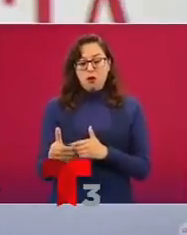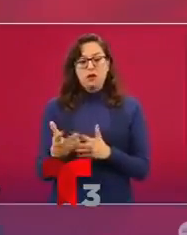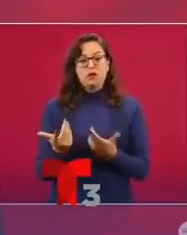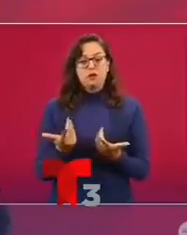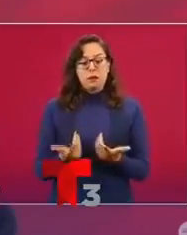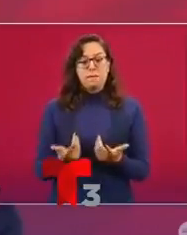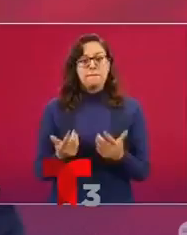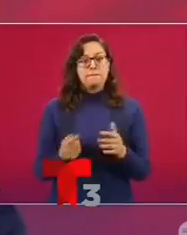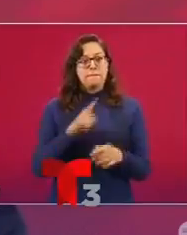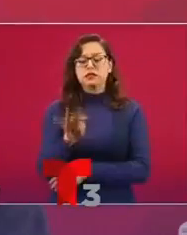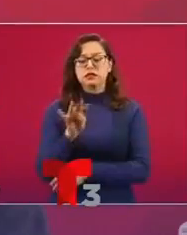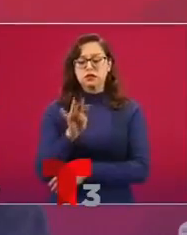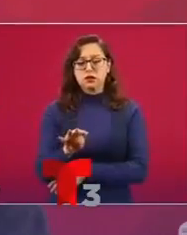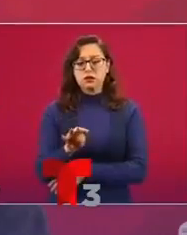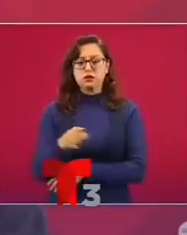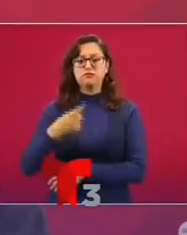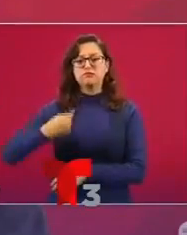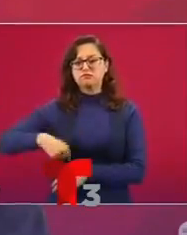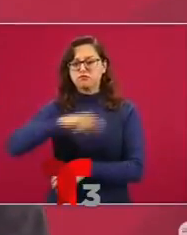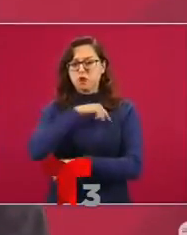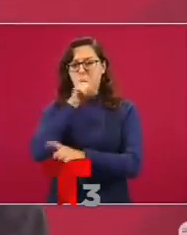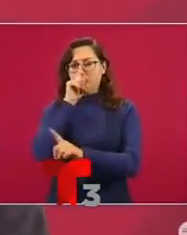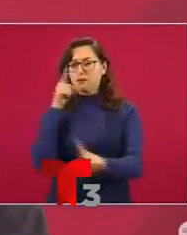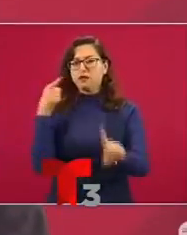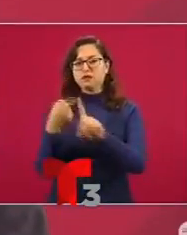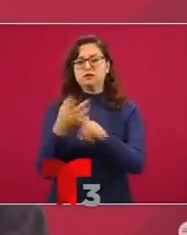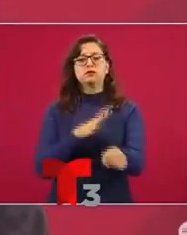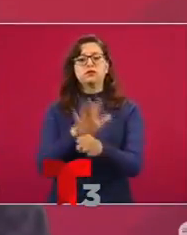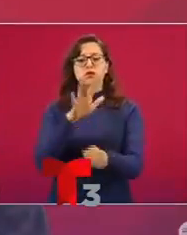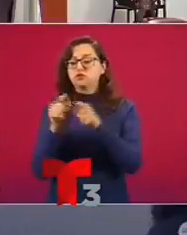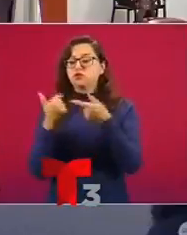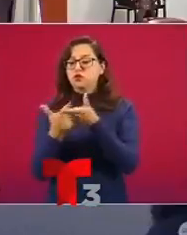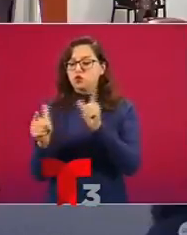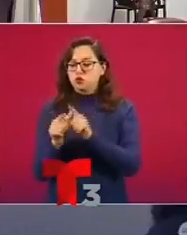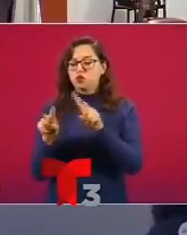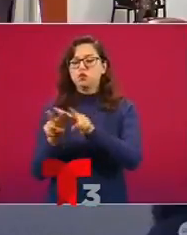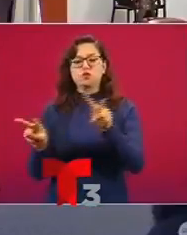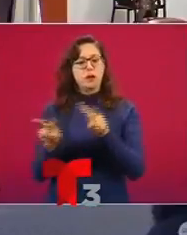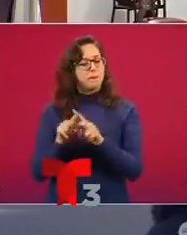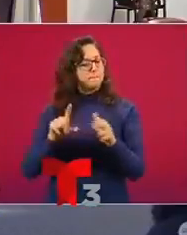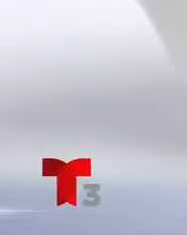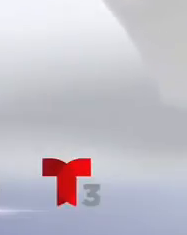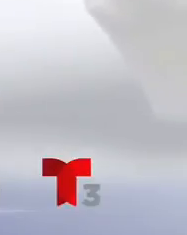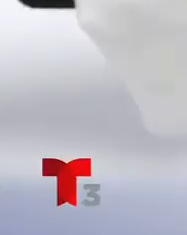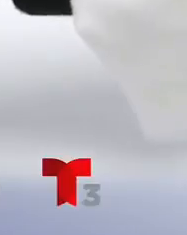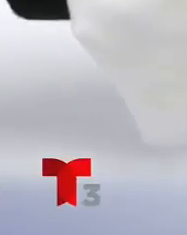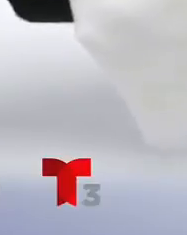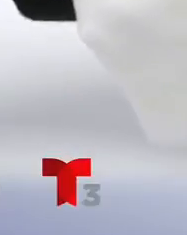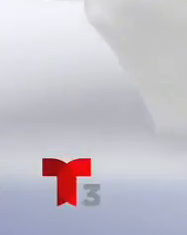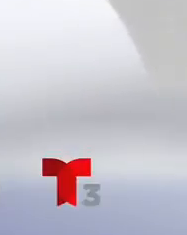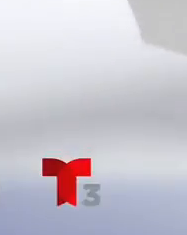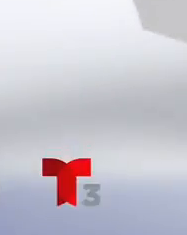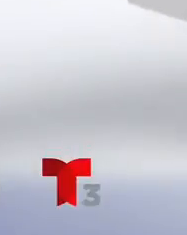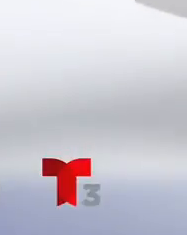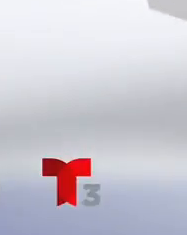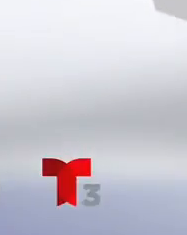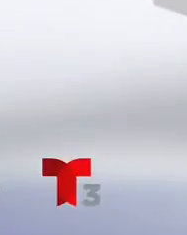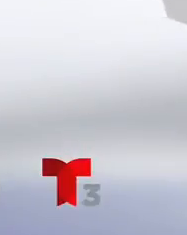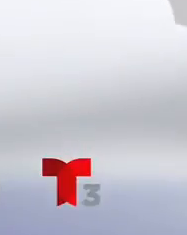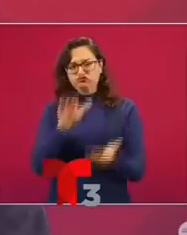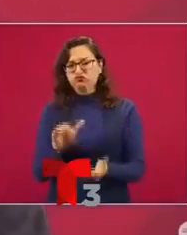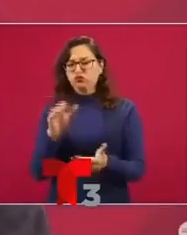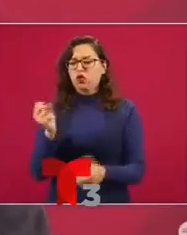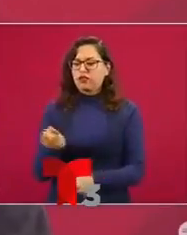Europea y otros países del mundo. Su acceso oportuno. Con este compromiso, indicaron los funcionarios, se garantizarán más de 100 millones